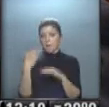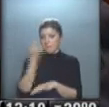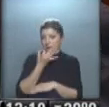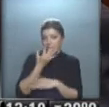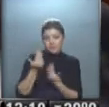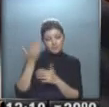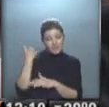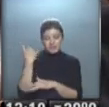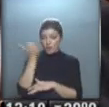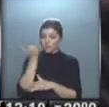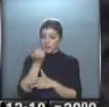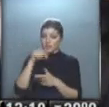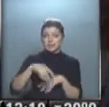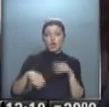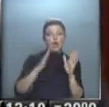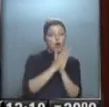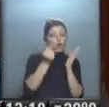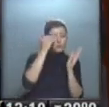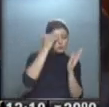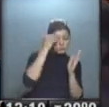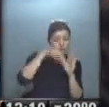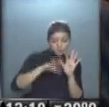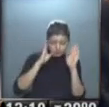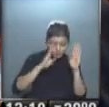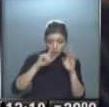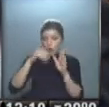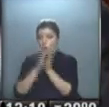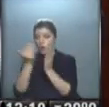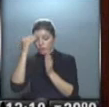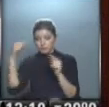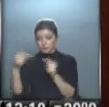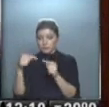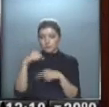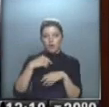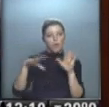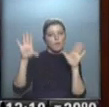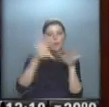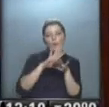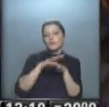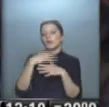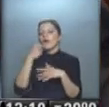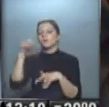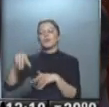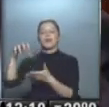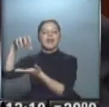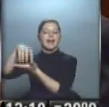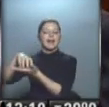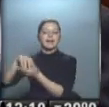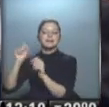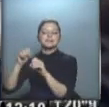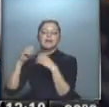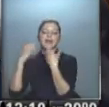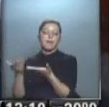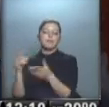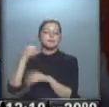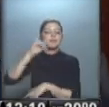decía antes, lo que es constitucional o es inconstitucional justo coincide con que lo que afecta a Clarín o no afecta y con que afecta o no